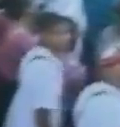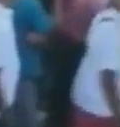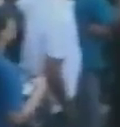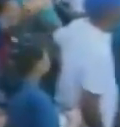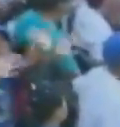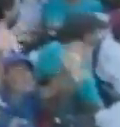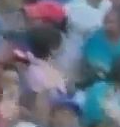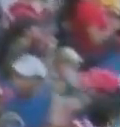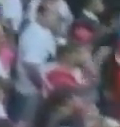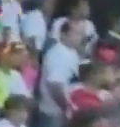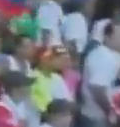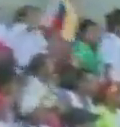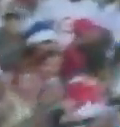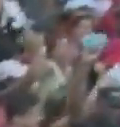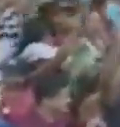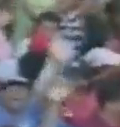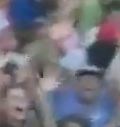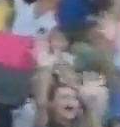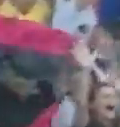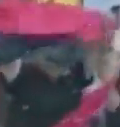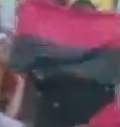Desde Charallave.